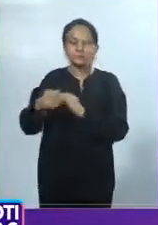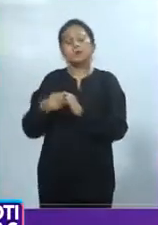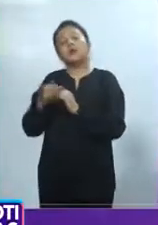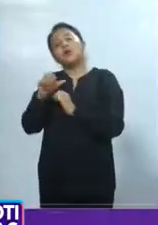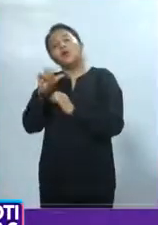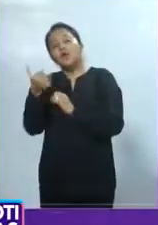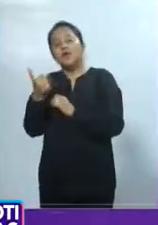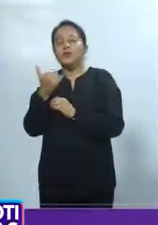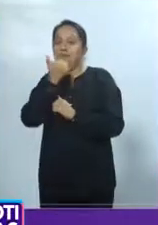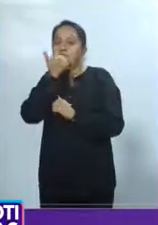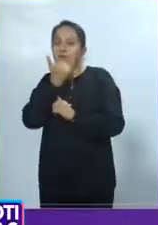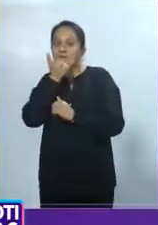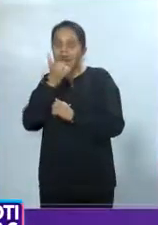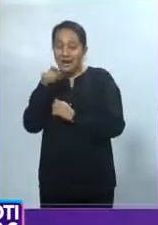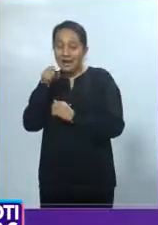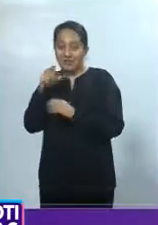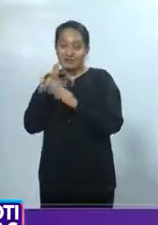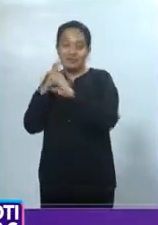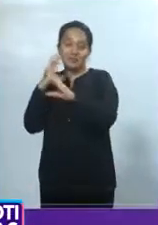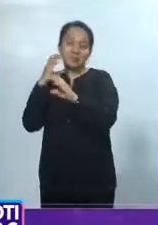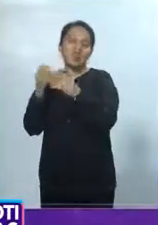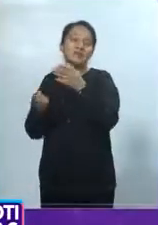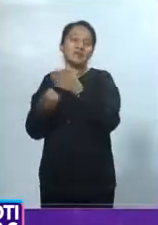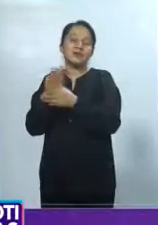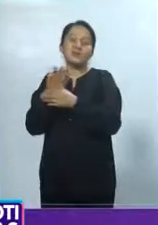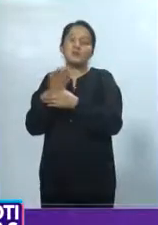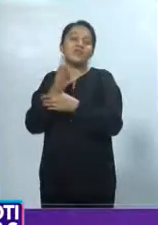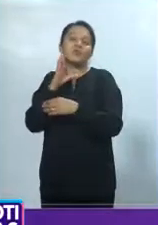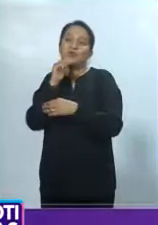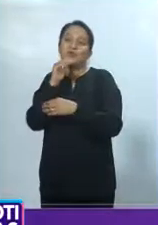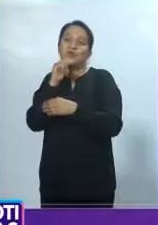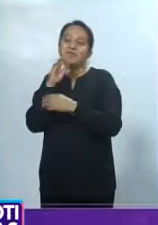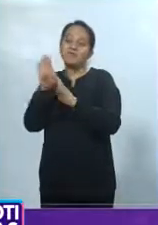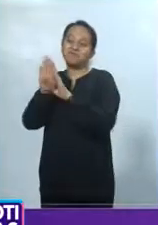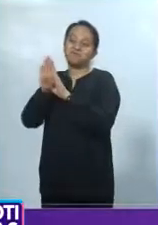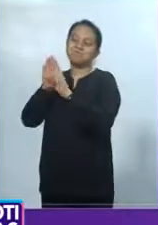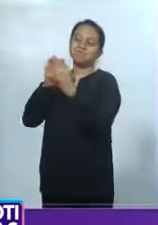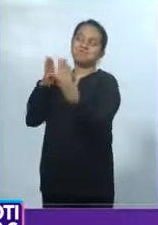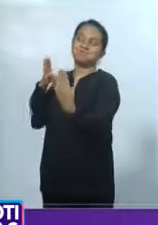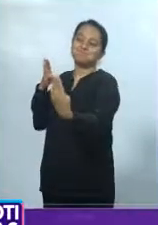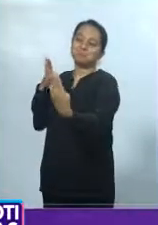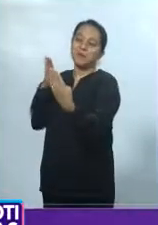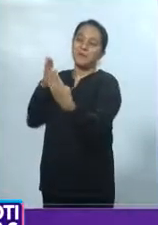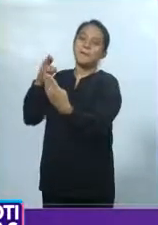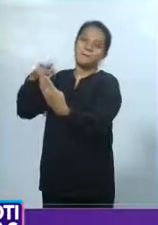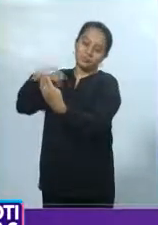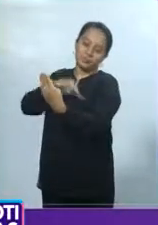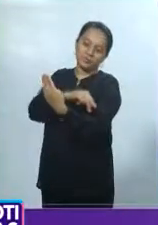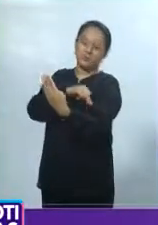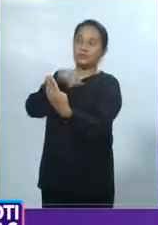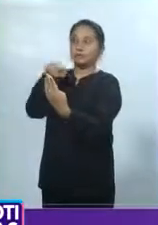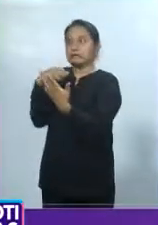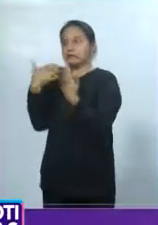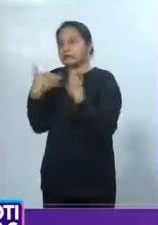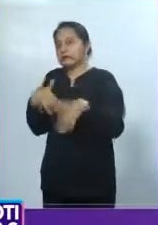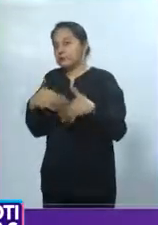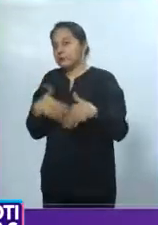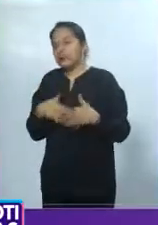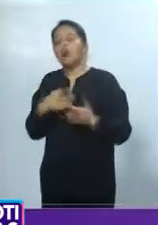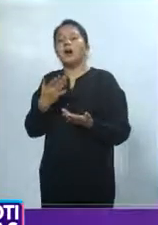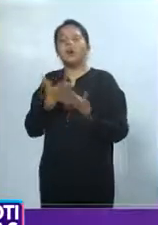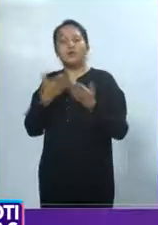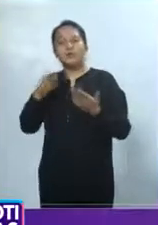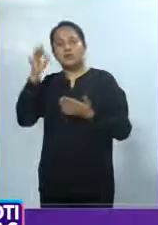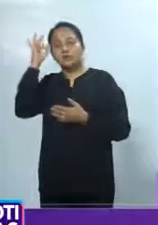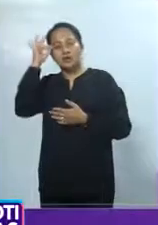no abrían las puertas de ascenso y descenso. Y era porque los operadores no colocaron la unidad en la línea correcta para que se abriera la puerta y